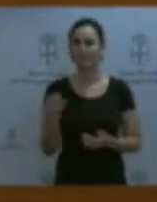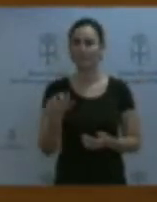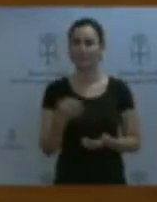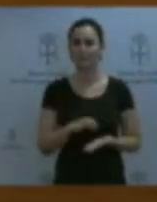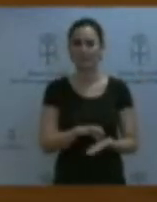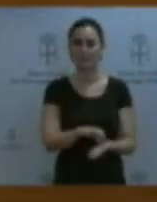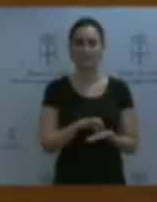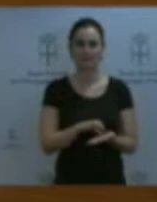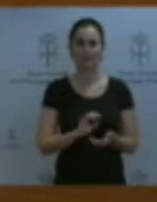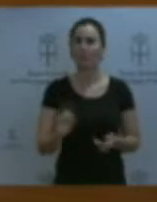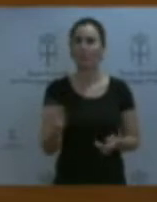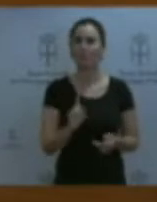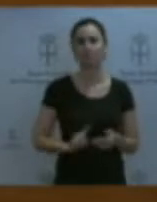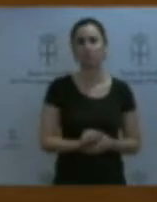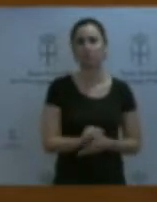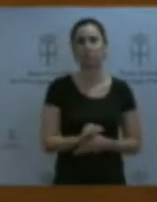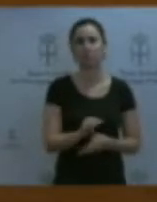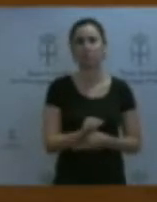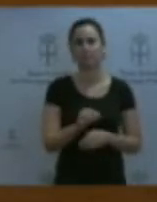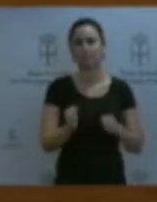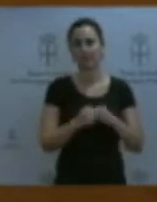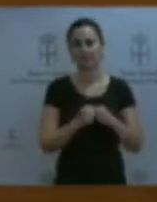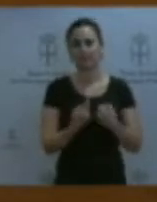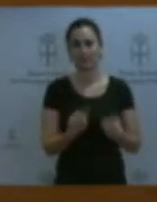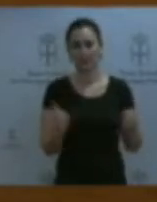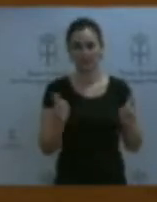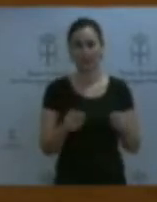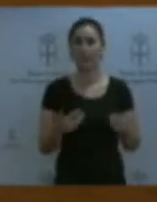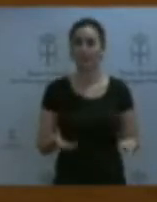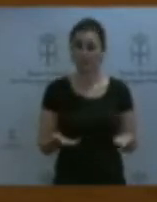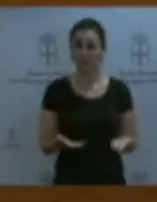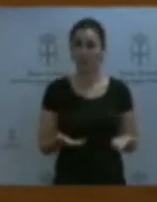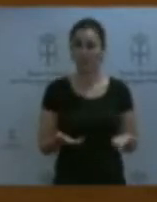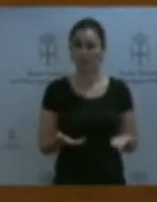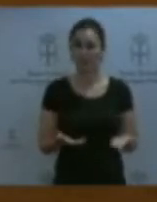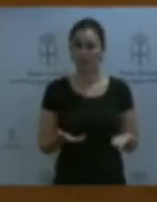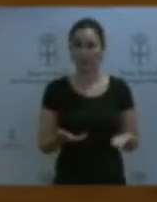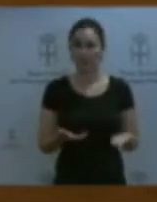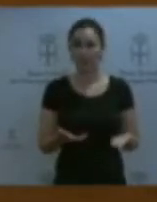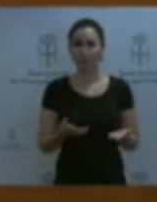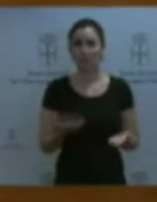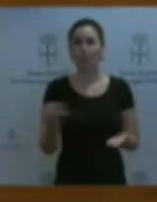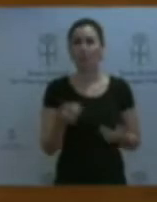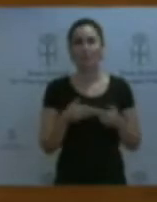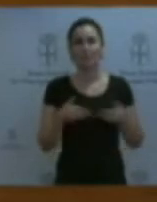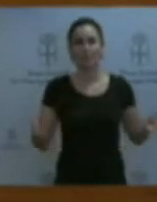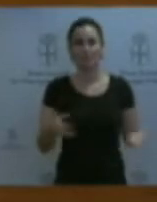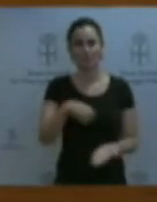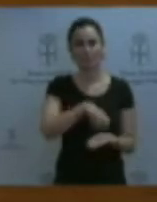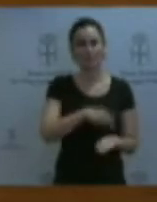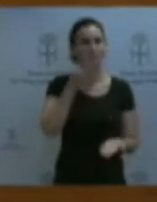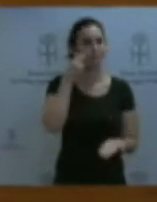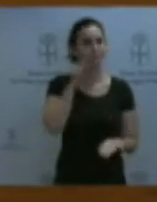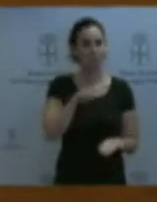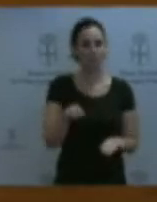hormigón. Queremos que se puedan abrir un centro de visitantes en cada uno de los concejos desde el mes de mayo al mes de